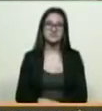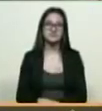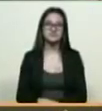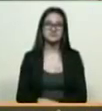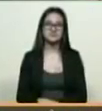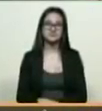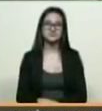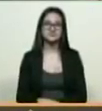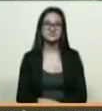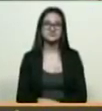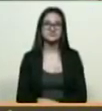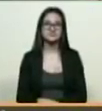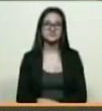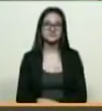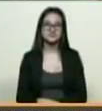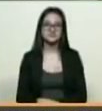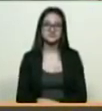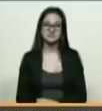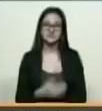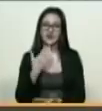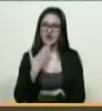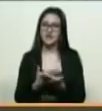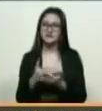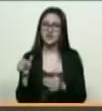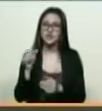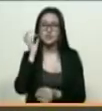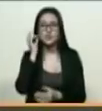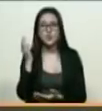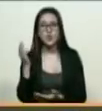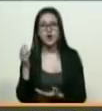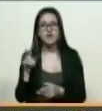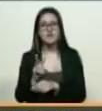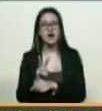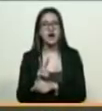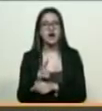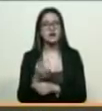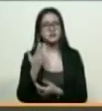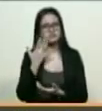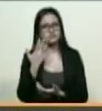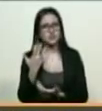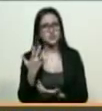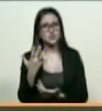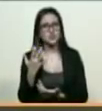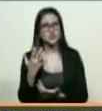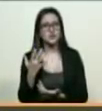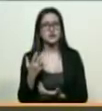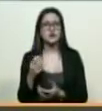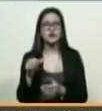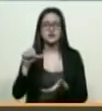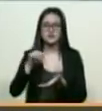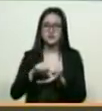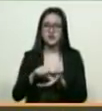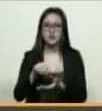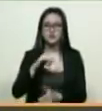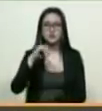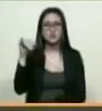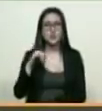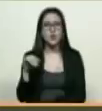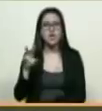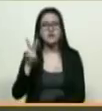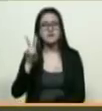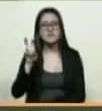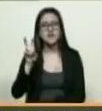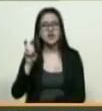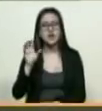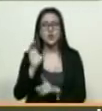Adelante. Gracias a nuestra compañera Egni Ángel desde el estado Vargas. También vimos el recorrido en el occidente, exactamente en el estado Zulia, Viernes